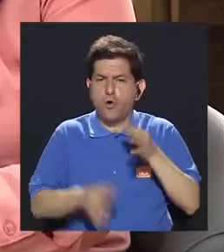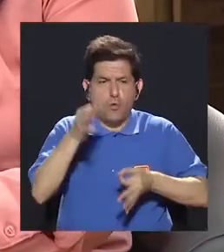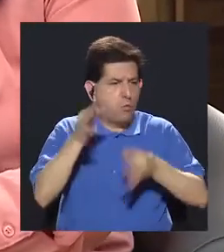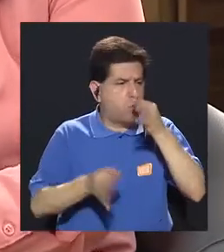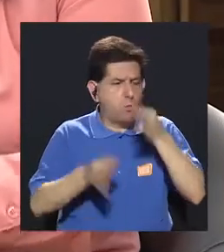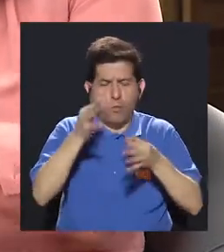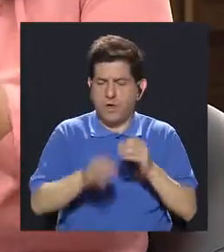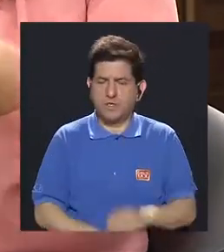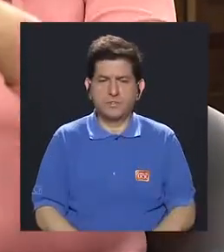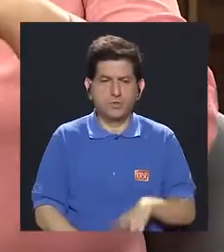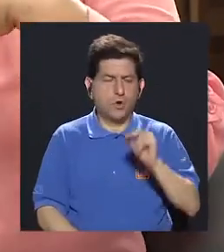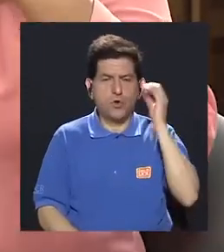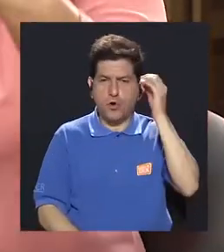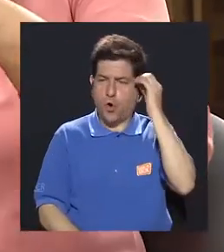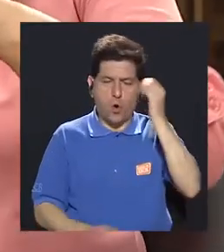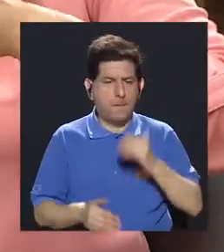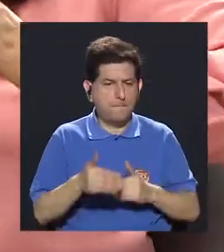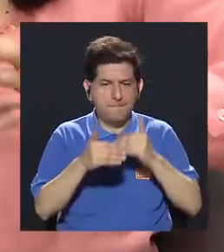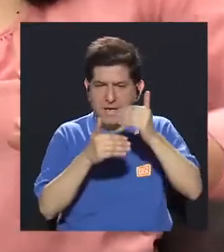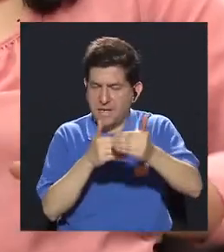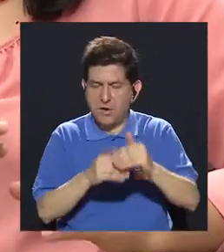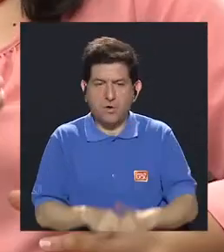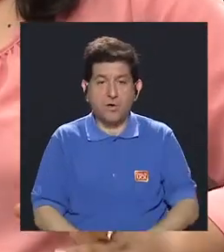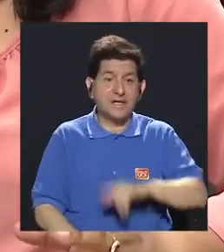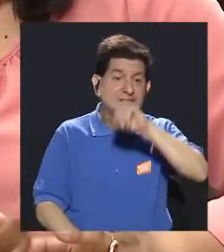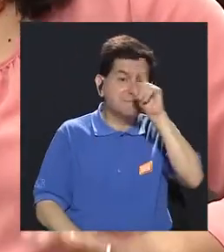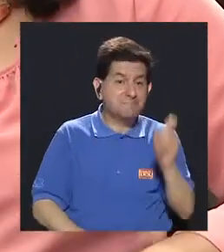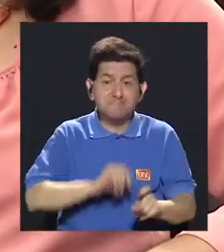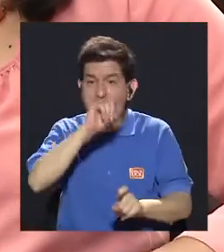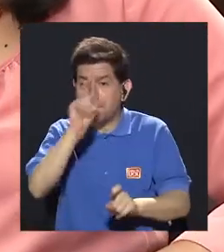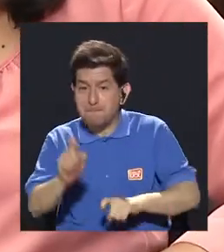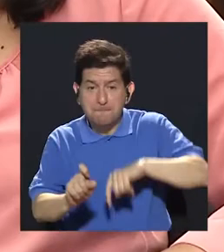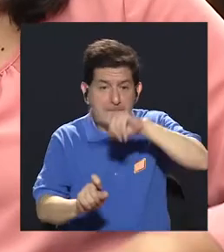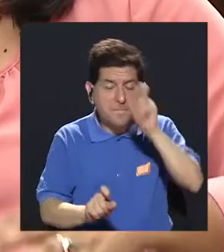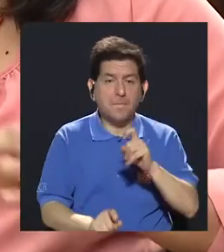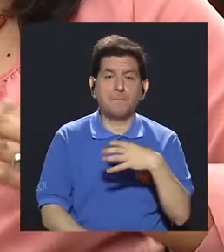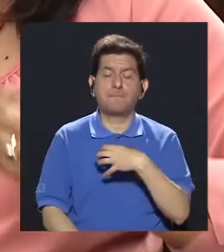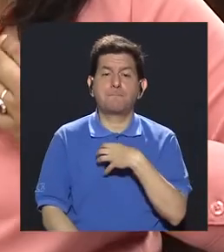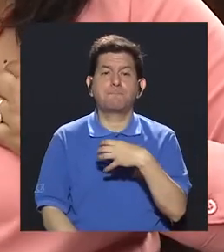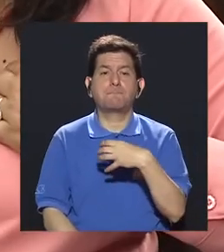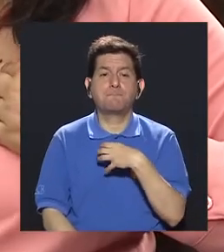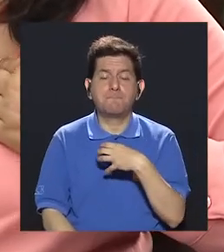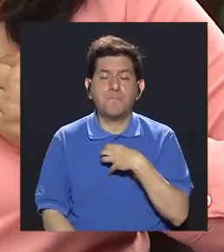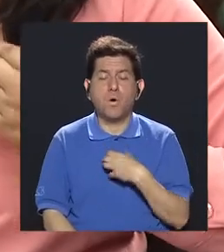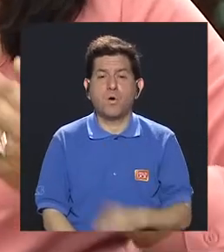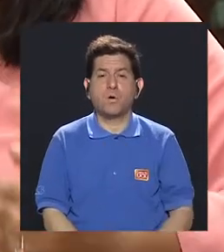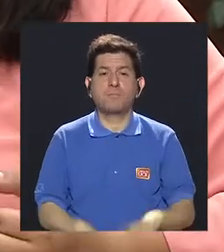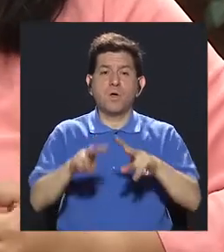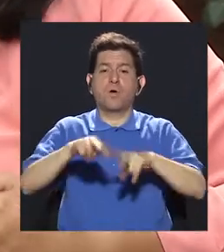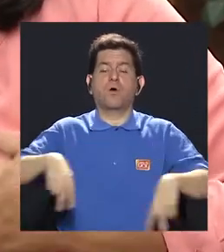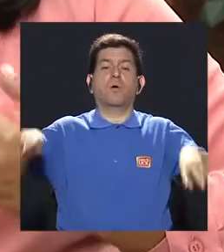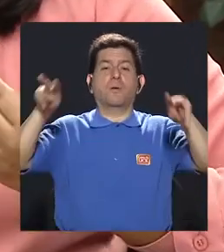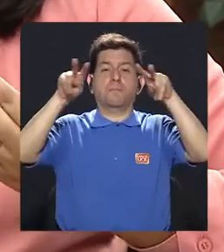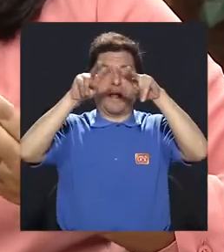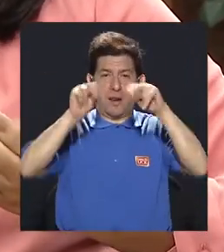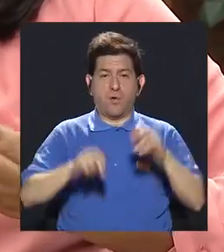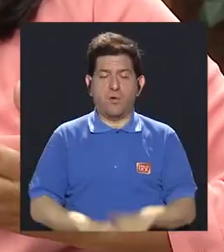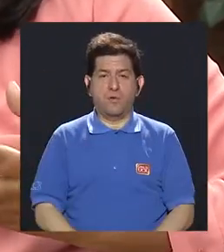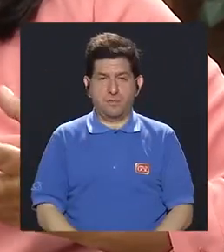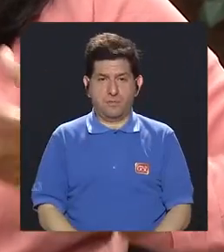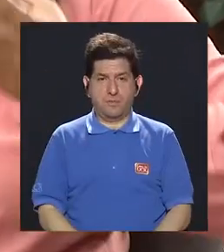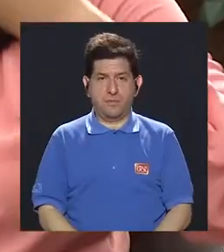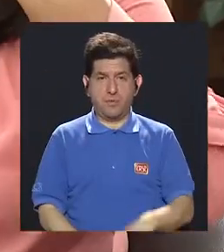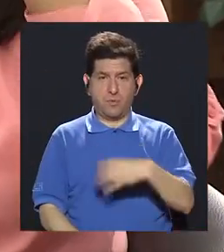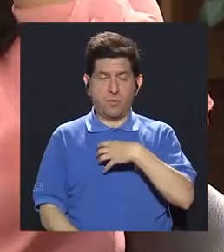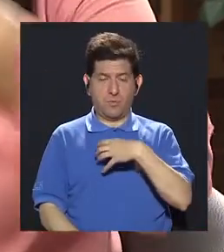juzga, no se adelantan opiniones, sino que se hacen preguntas con base en tus propios valores, con base en tu